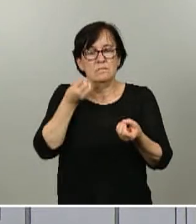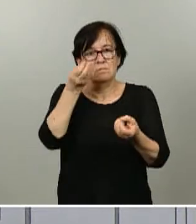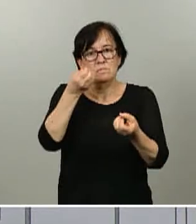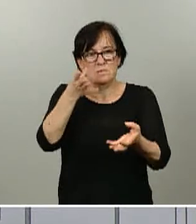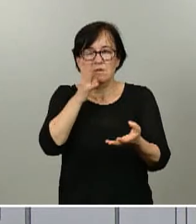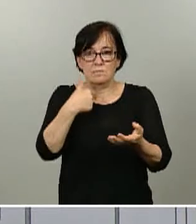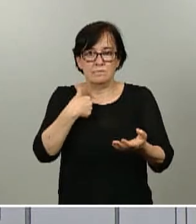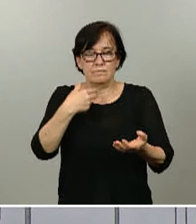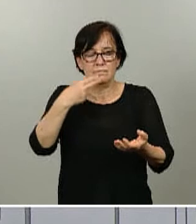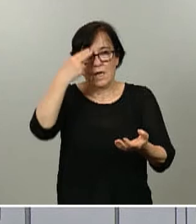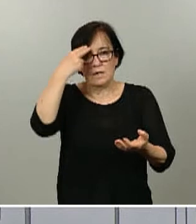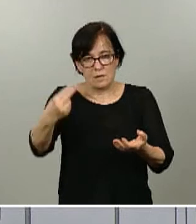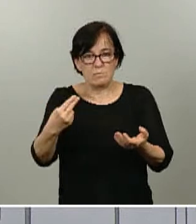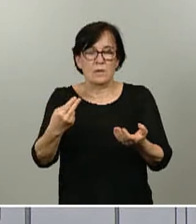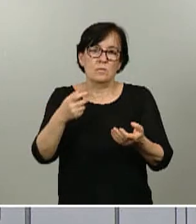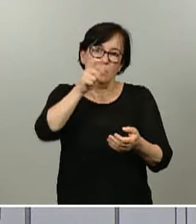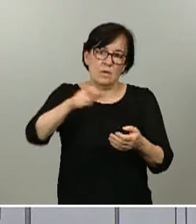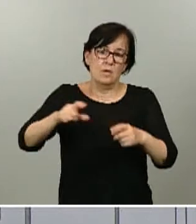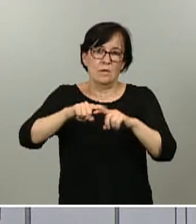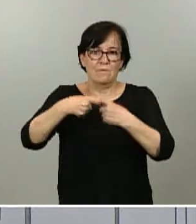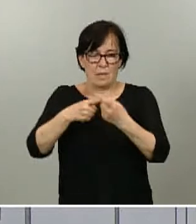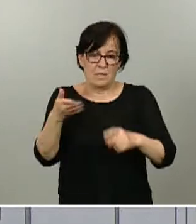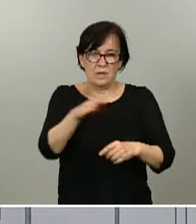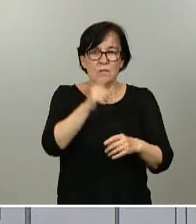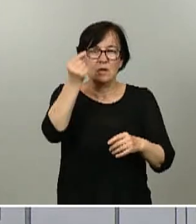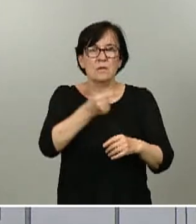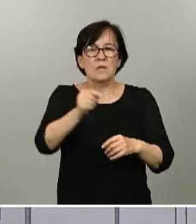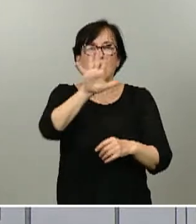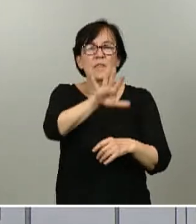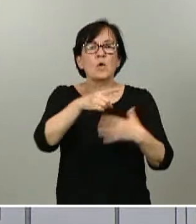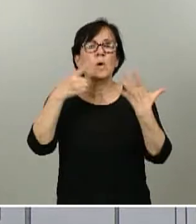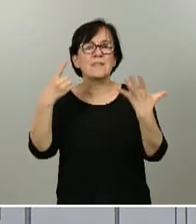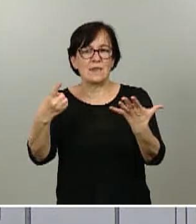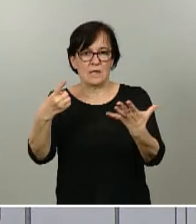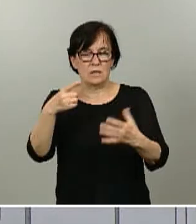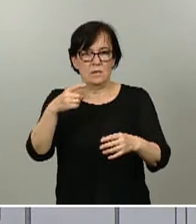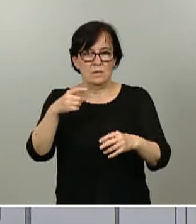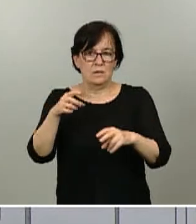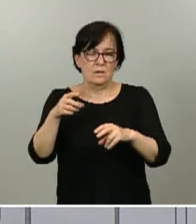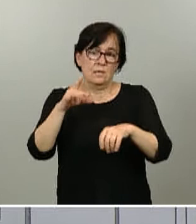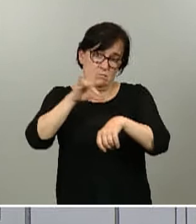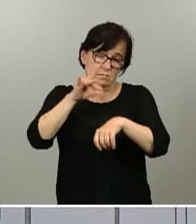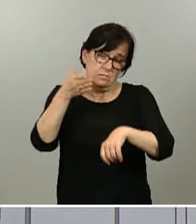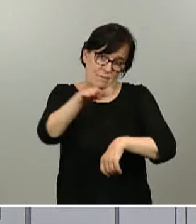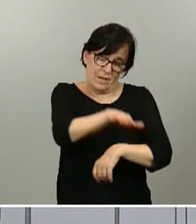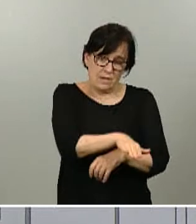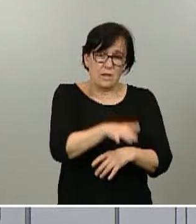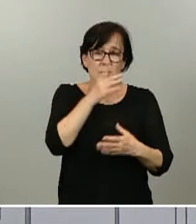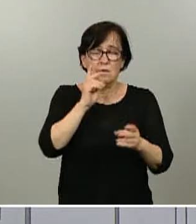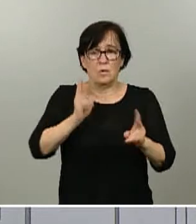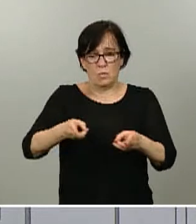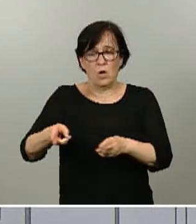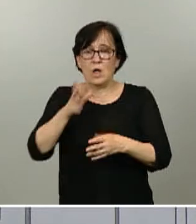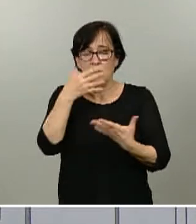las familias de los fallecidos, hemos tenido un total de 56 nuevos fallecidos. En este dato sí que hemos podido incluir los datos